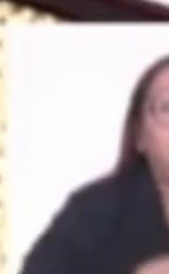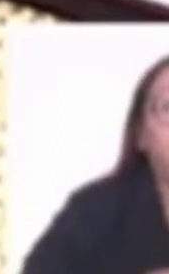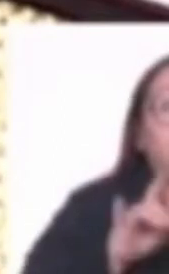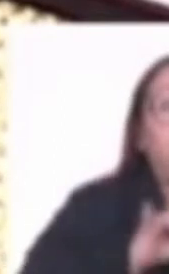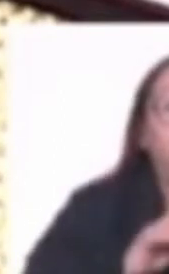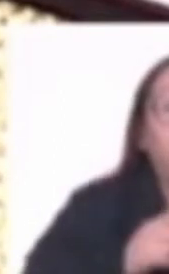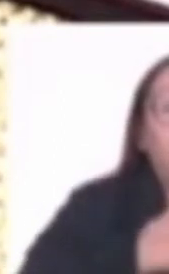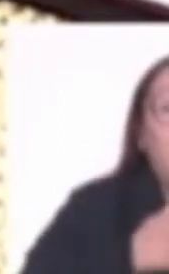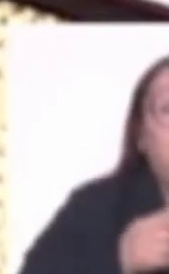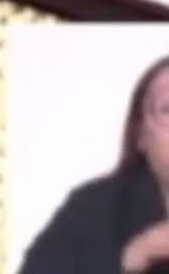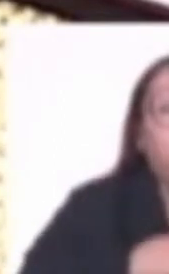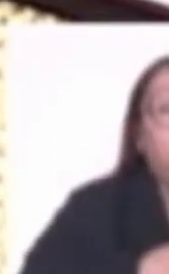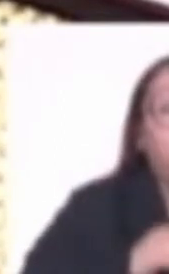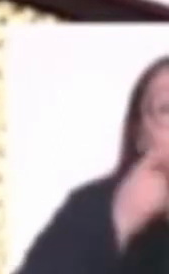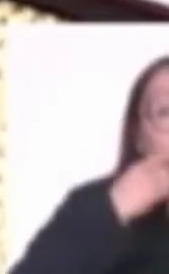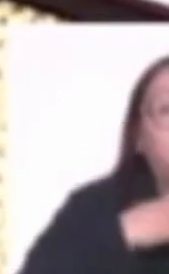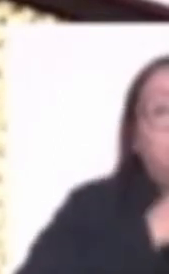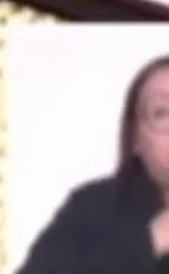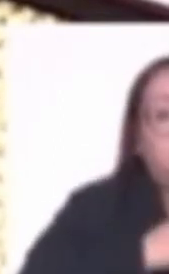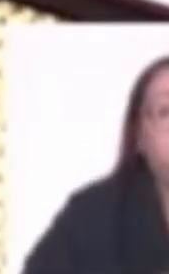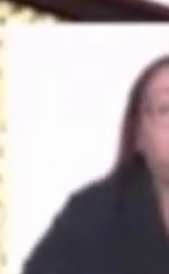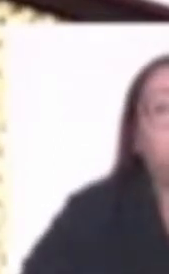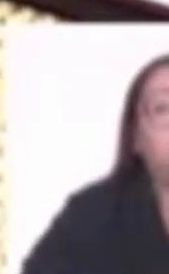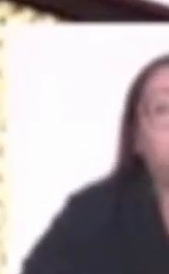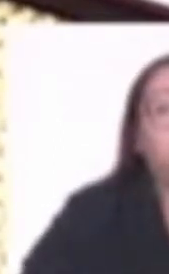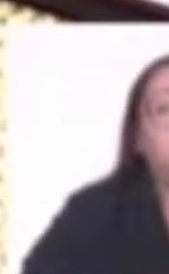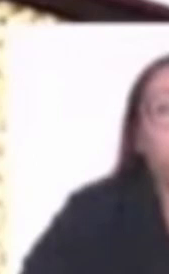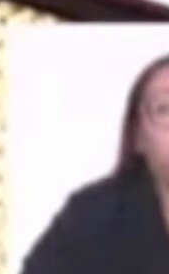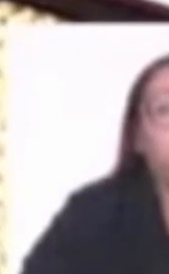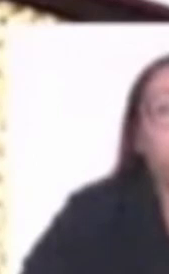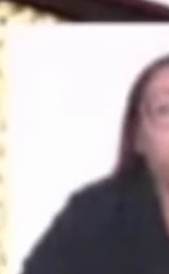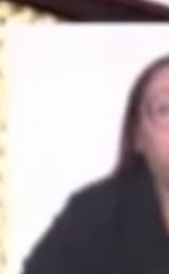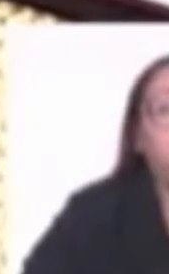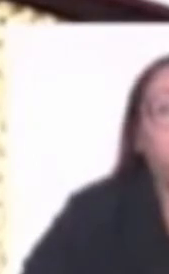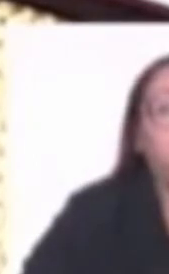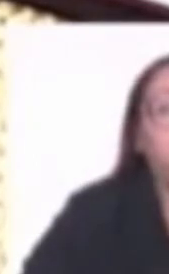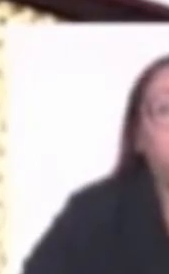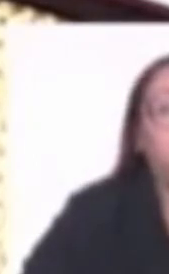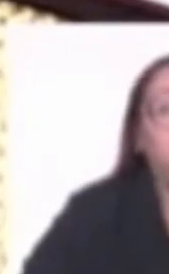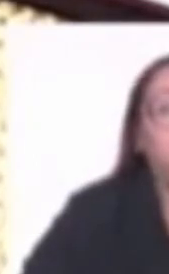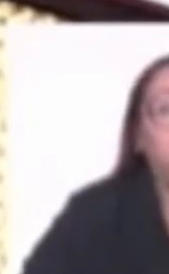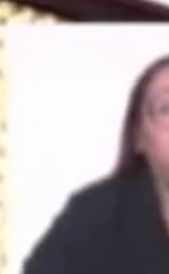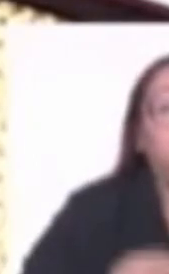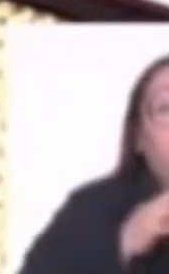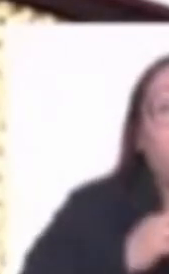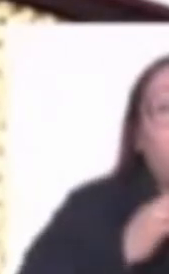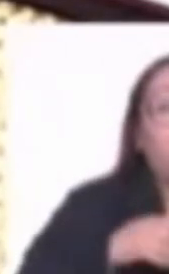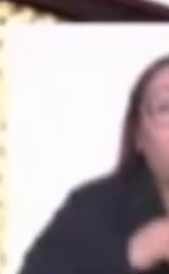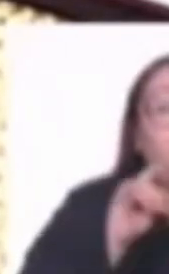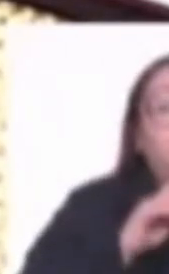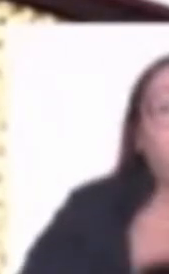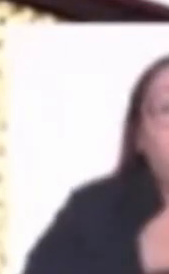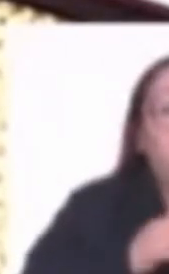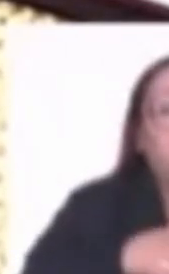señora presidenta y a través suyo a los señores ministros que la política que se quiera emplear a través de los decretos legislativos en cuanto al uso civil